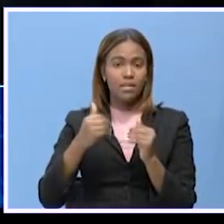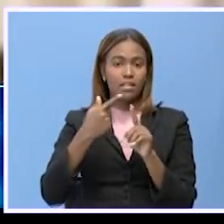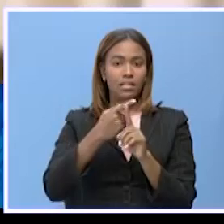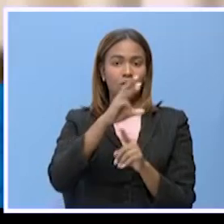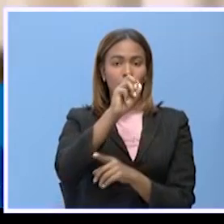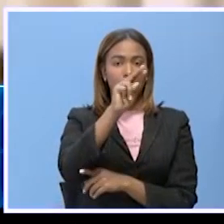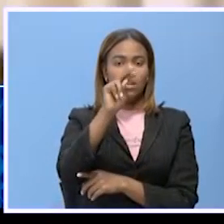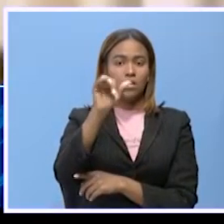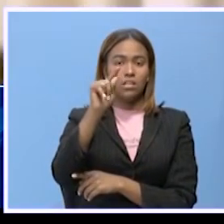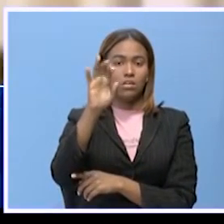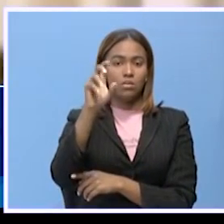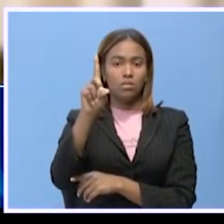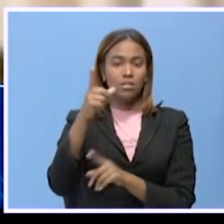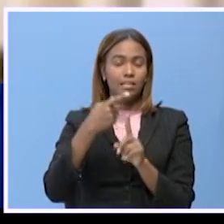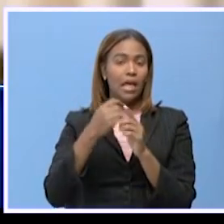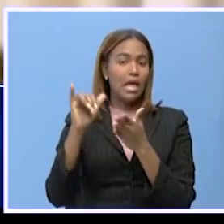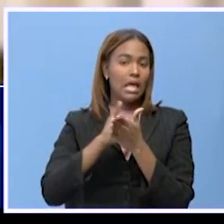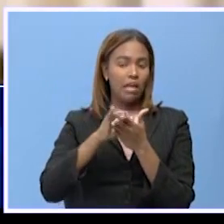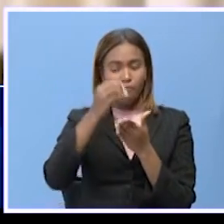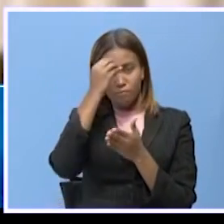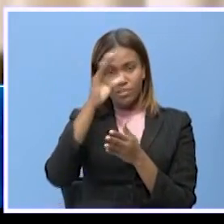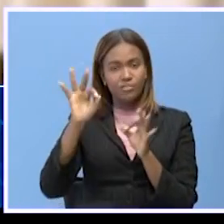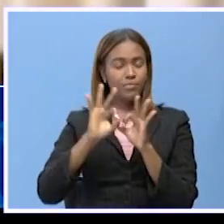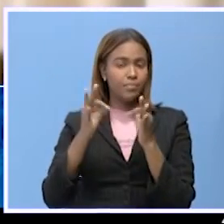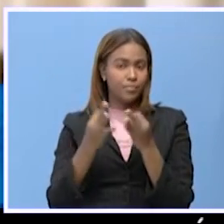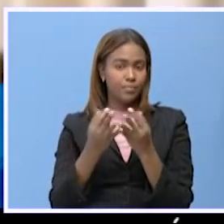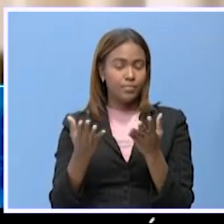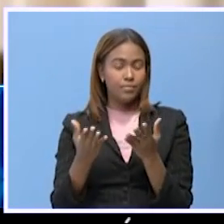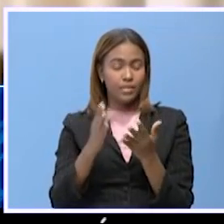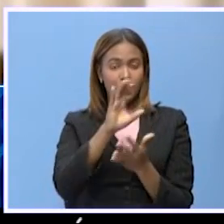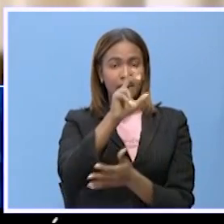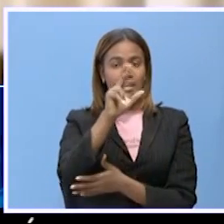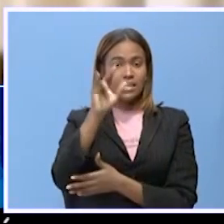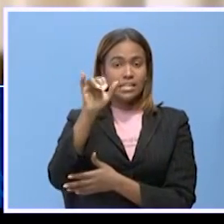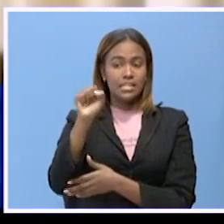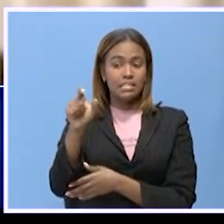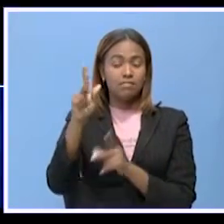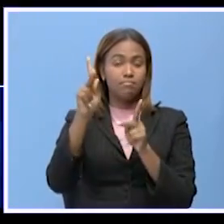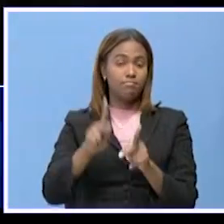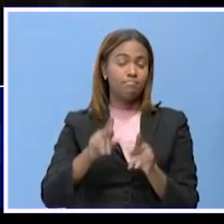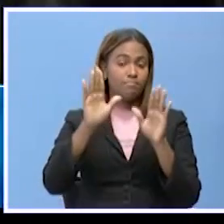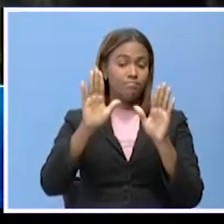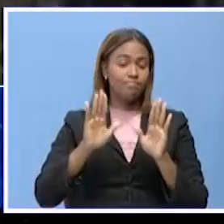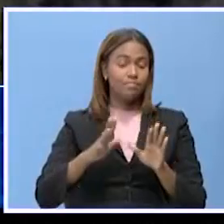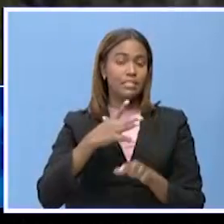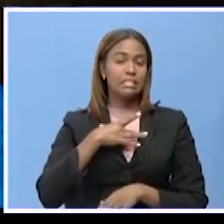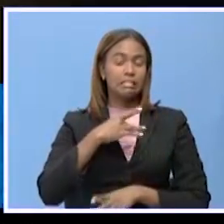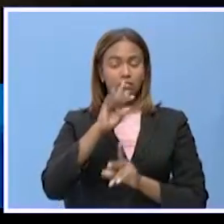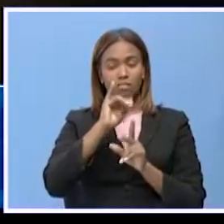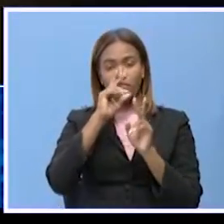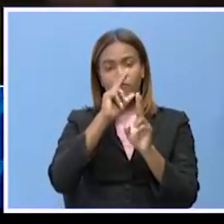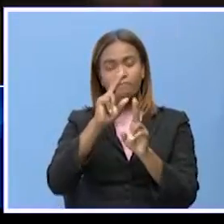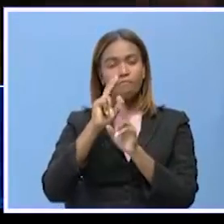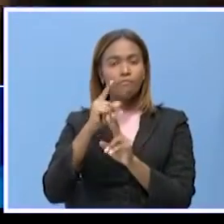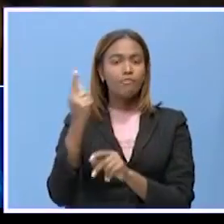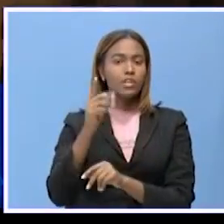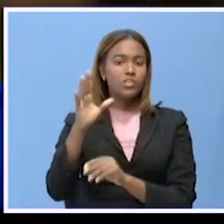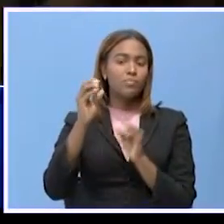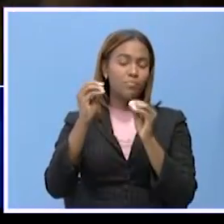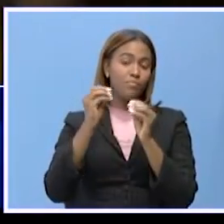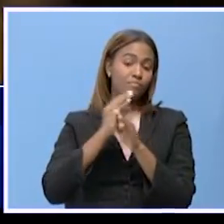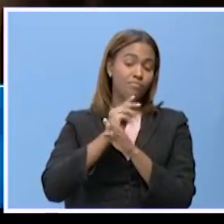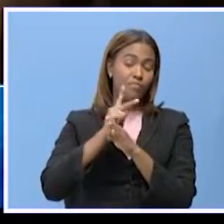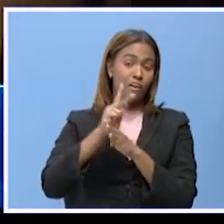Connecticut, Estados Unidos, según confirmó su familia. Chris era un hombre extraordinario que amaba y respetaba profundamente su